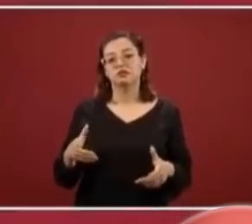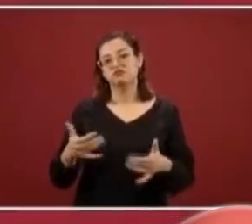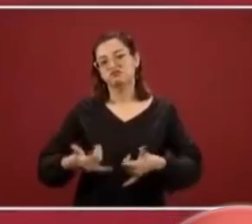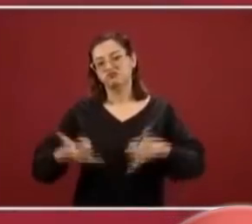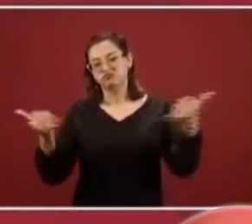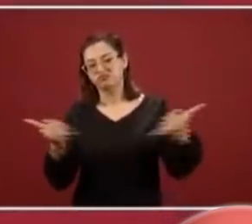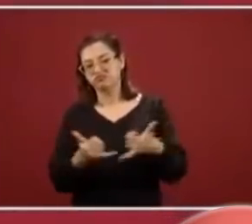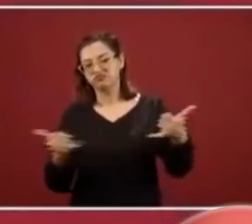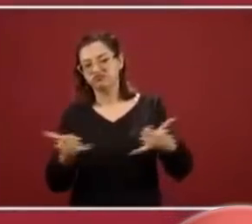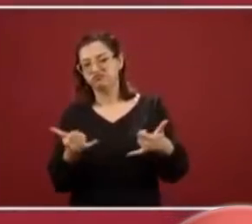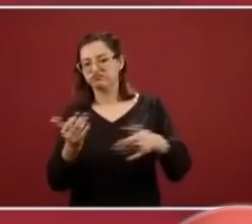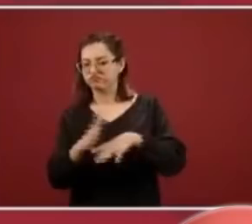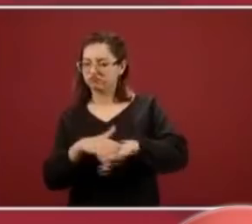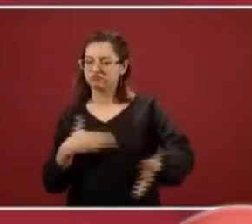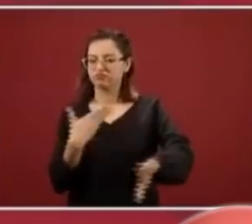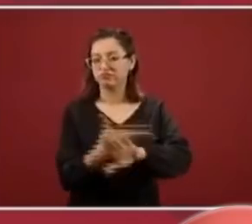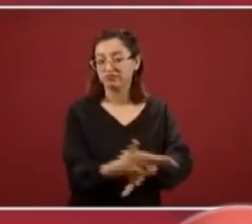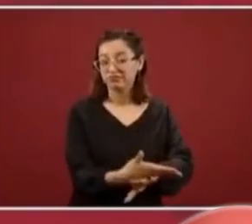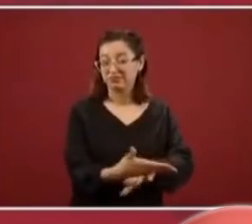y